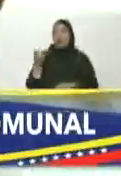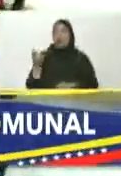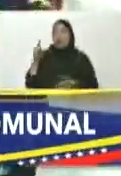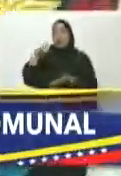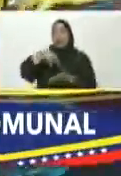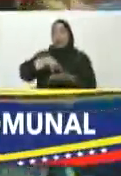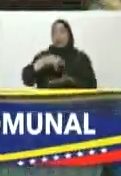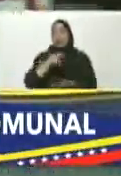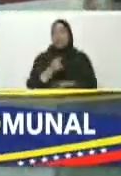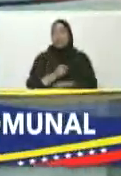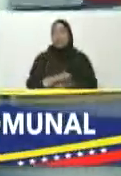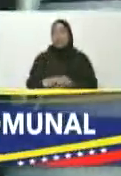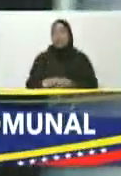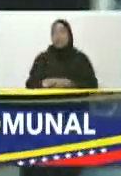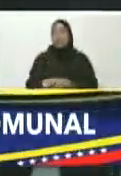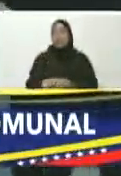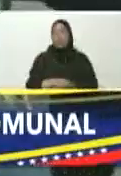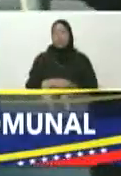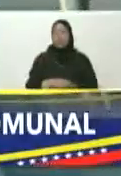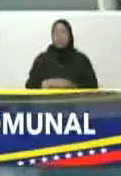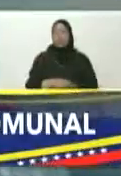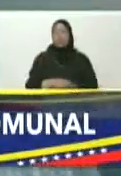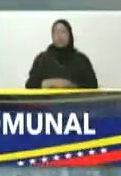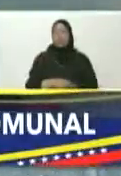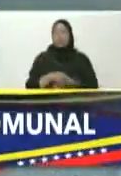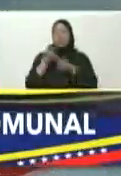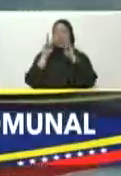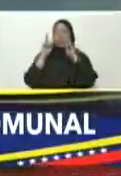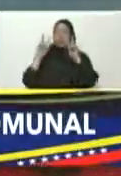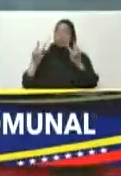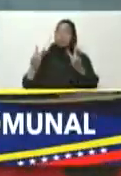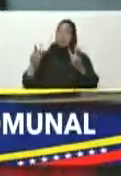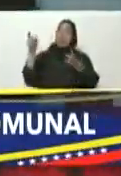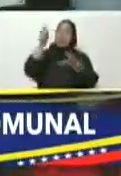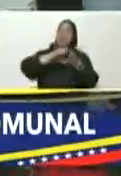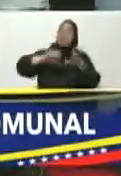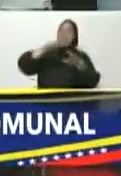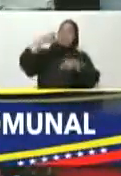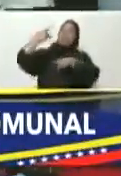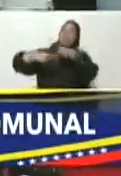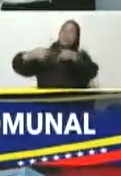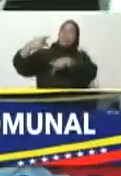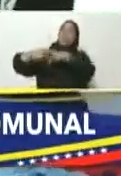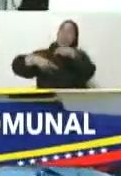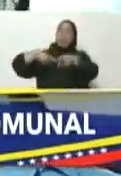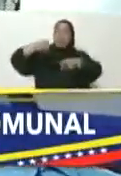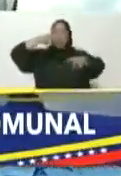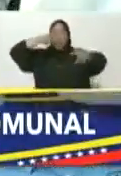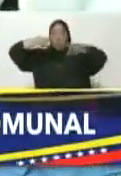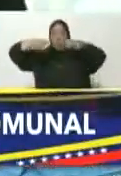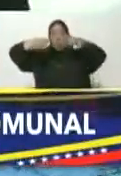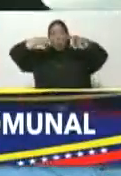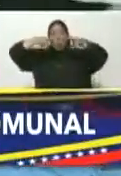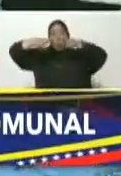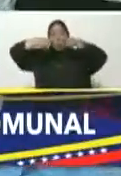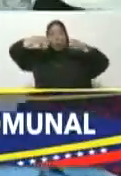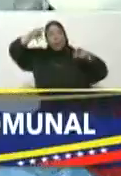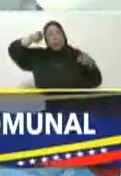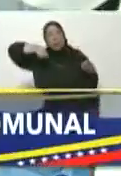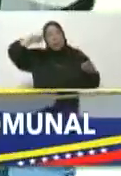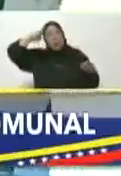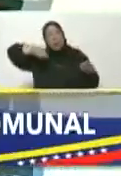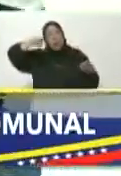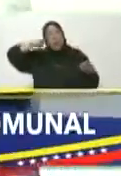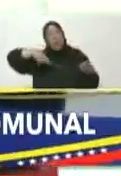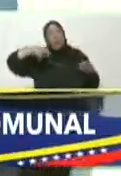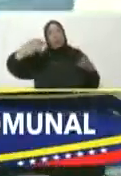demostración con estas cámaras, presidente, para poder filmar los procedimientos, para que no haya ningún Cárdenas, tipo...